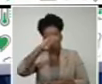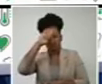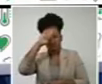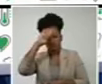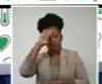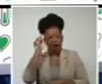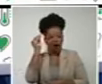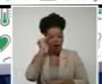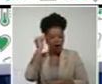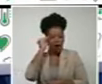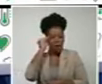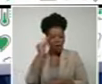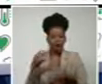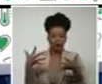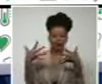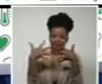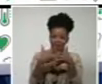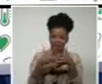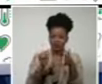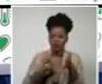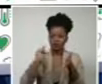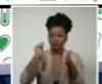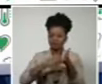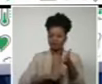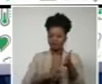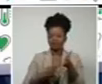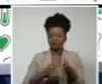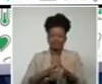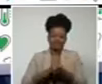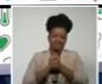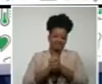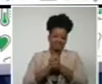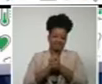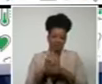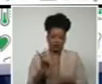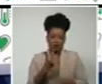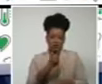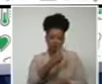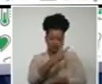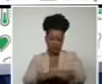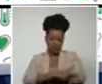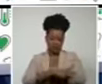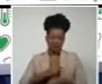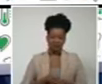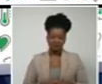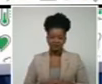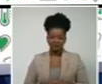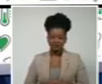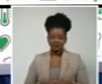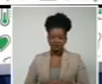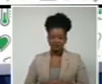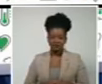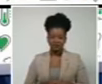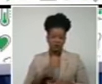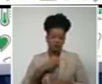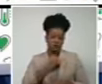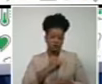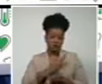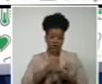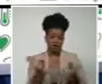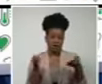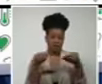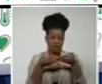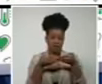ese vínculo fraterno entre nuestros pueblos. Por eso yo quería presentarles, para concluir esta